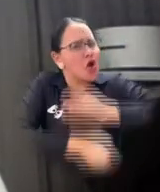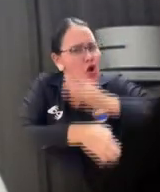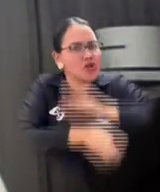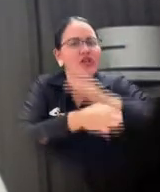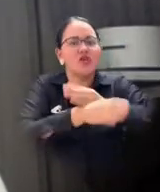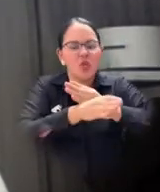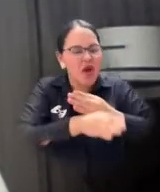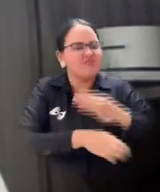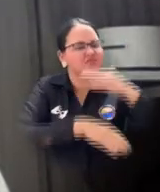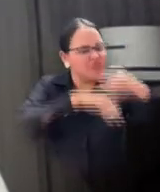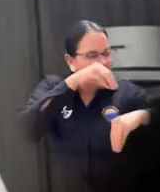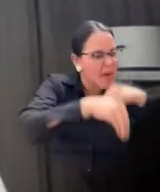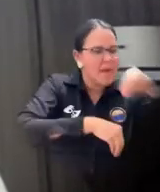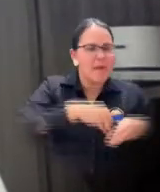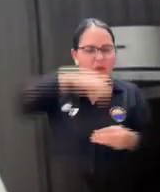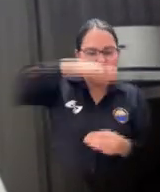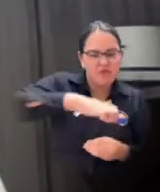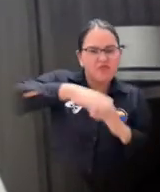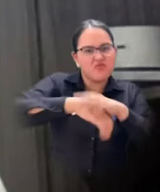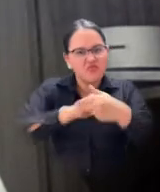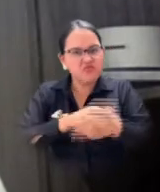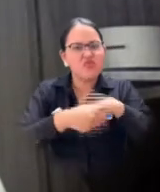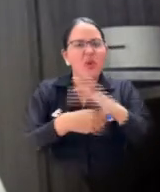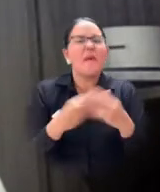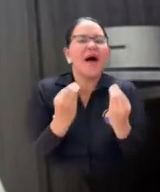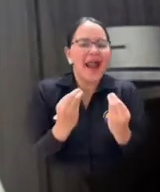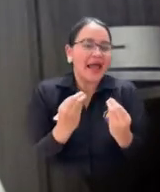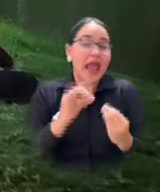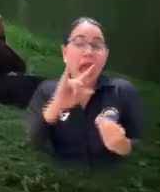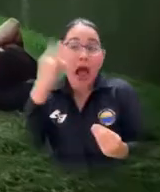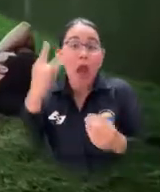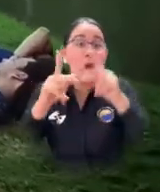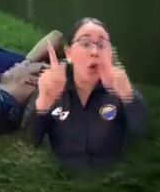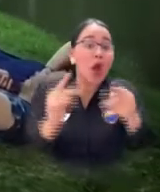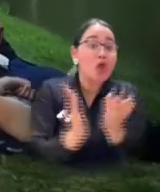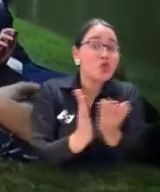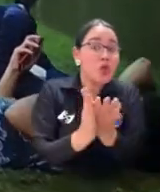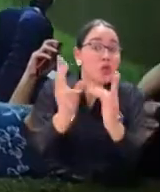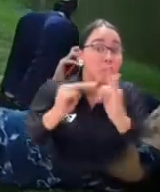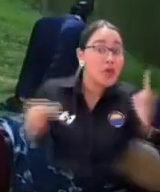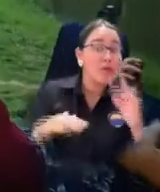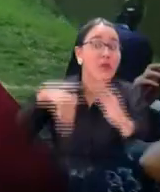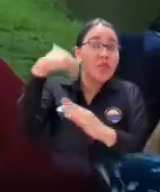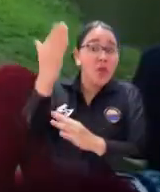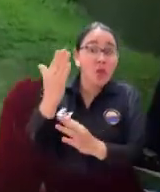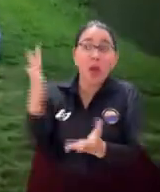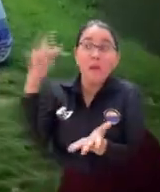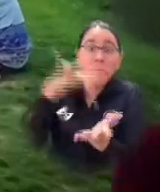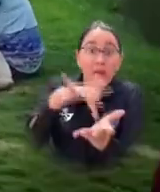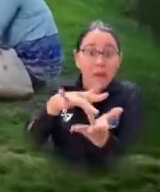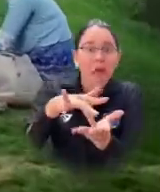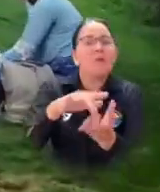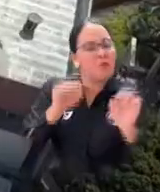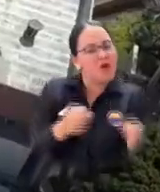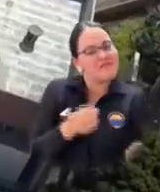laboratorios dotados para seguir produciendo este alcohol gel de grado hospitalario para la comunidad universitaria